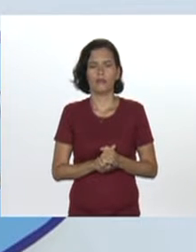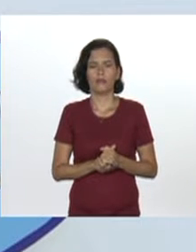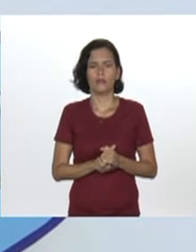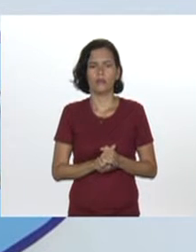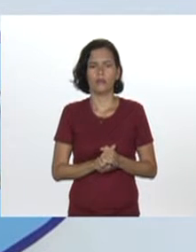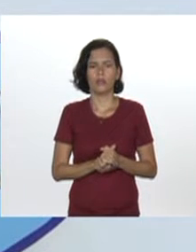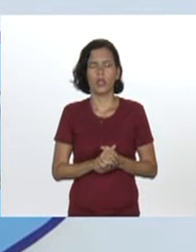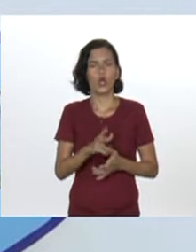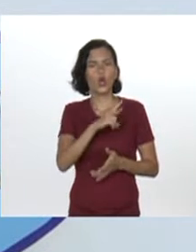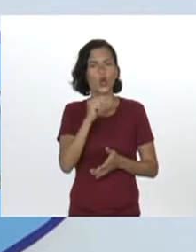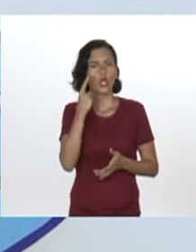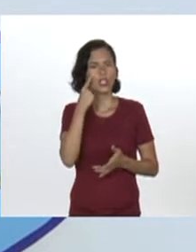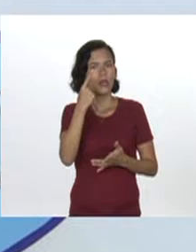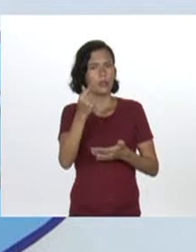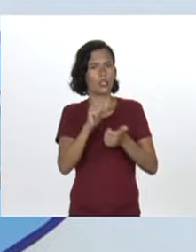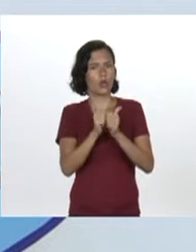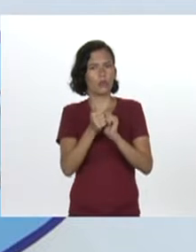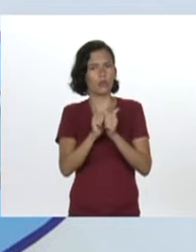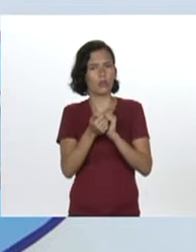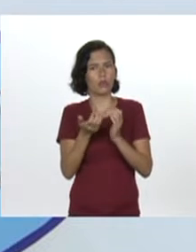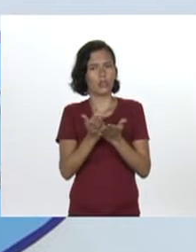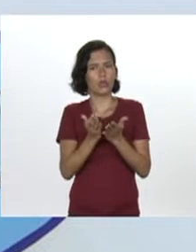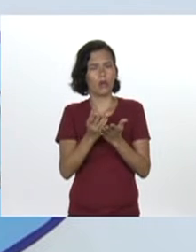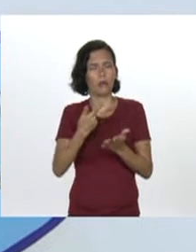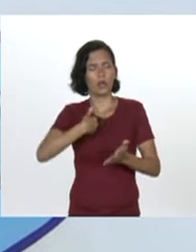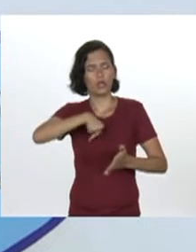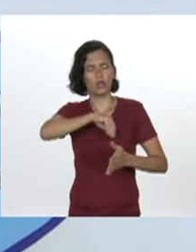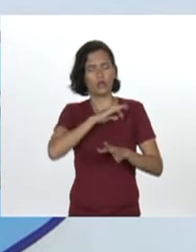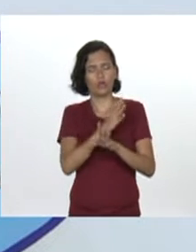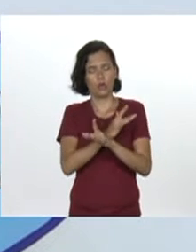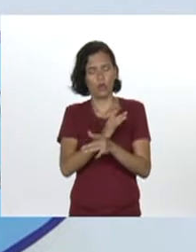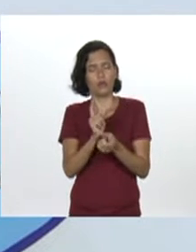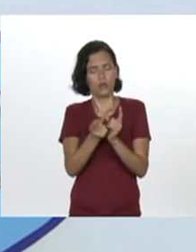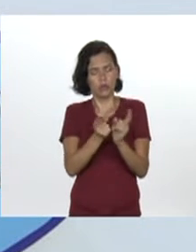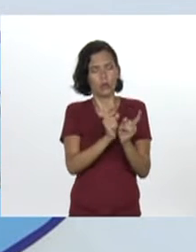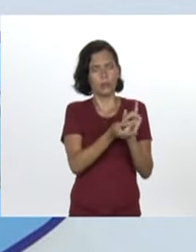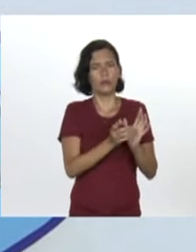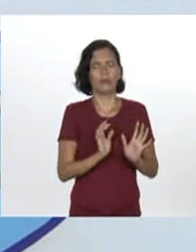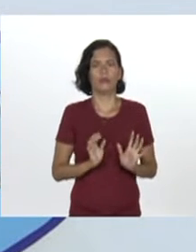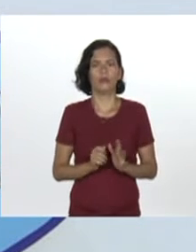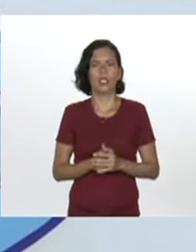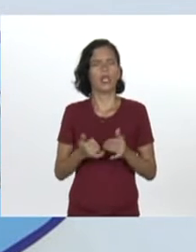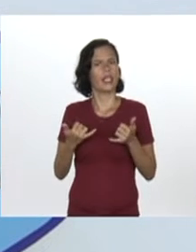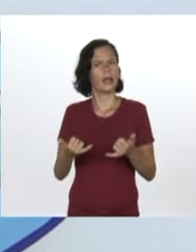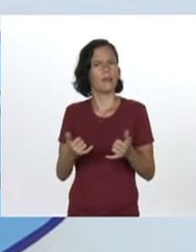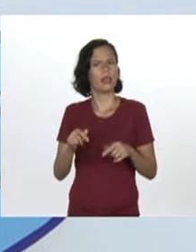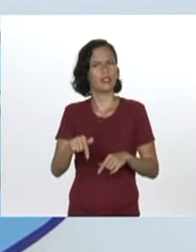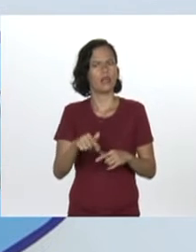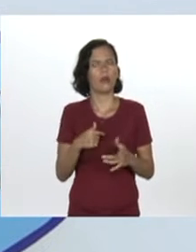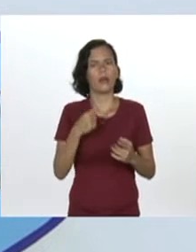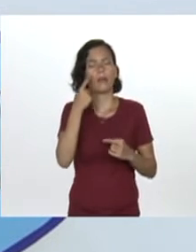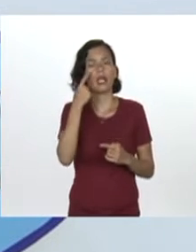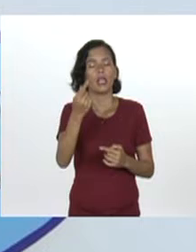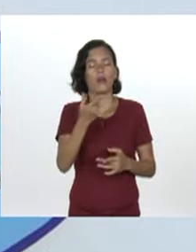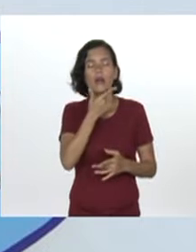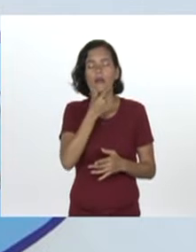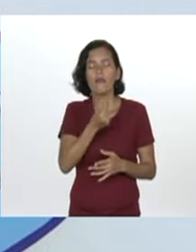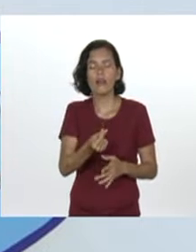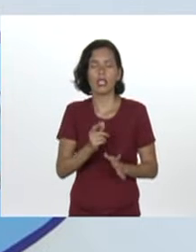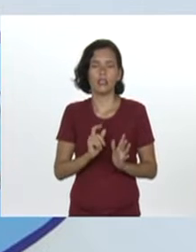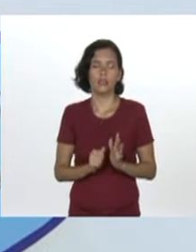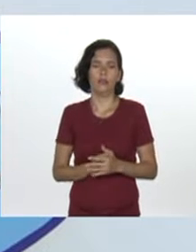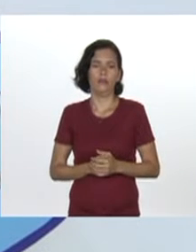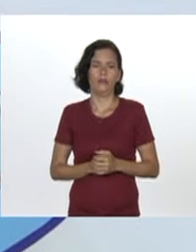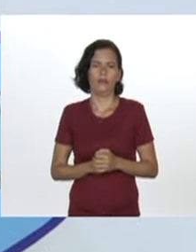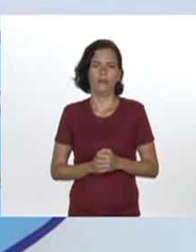Ciertamente no estaba visto como un deporte escolar, pero nosotros lo jugábamos y lo adaptábamos. ¿Qué pasa ahora? Para que lo veas sencillito y